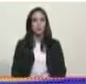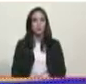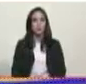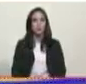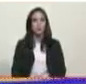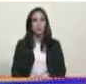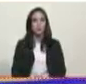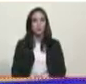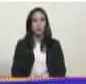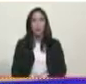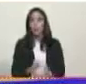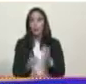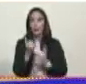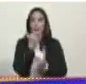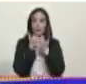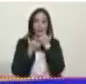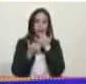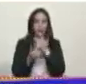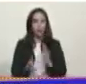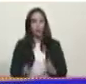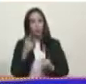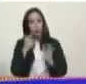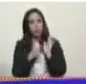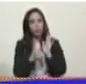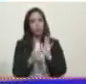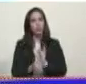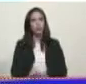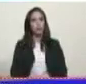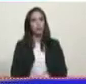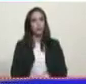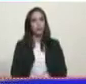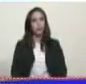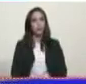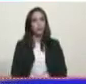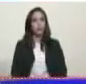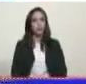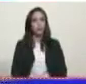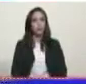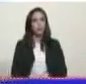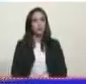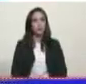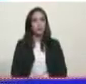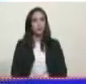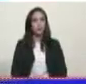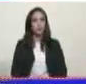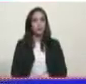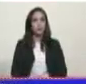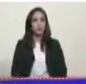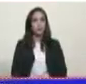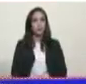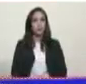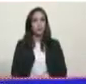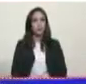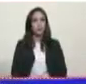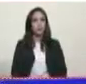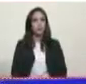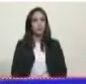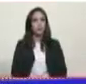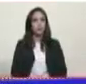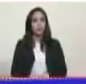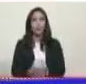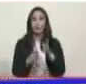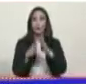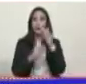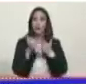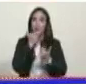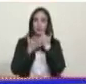por el error, yo lo señalé a tiempo, pero no se hizo nada. Son los errores que se cometen.